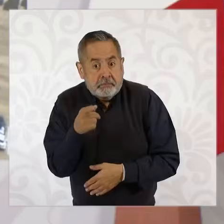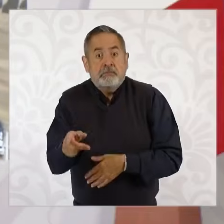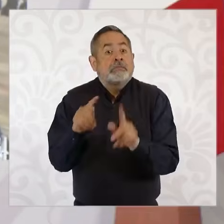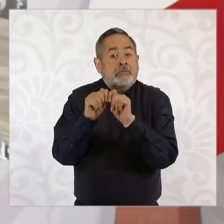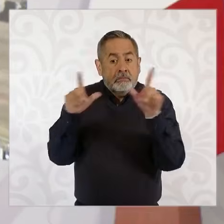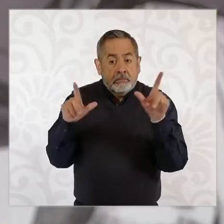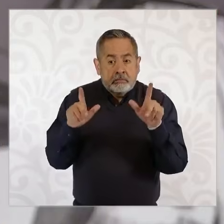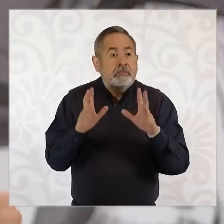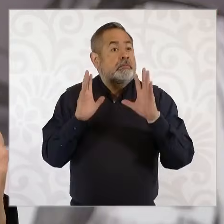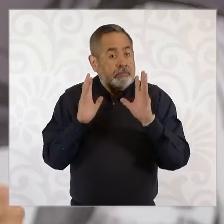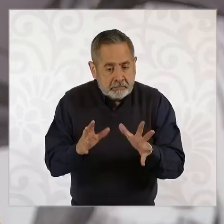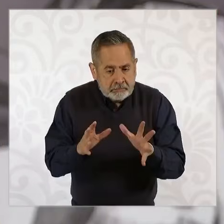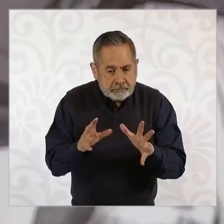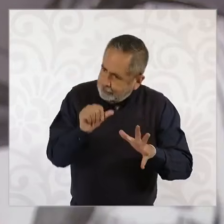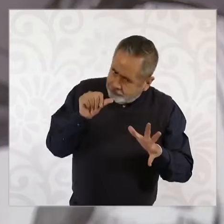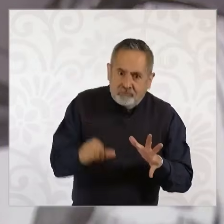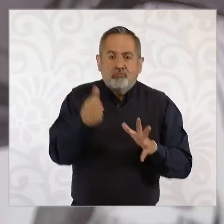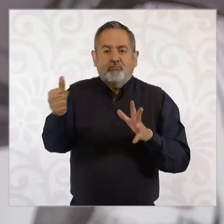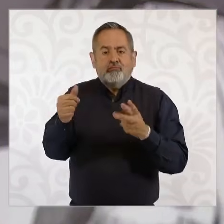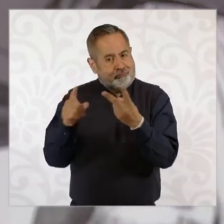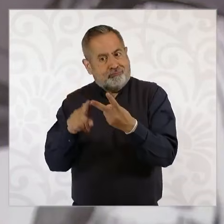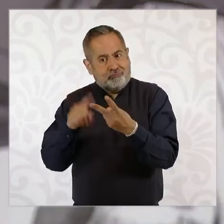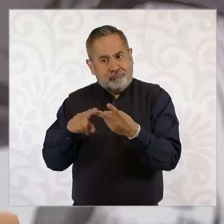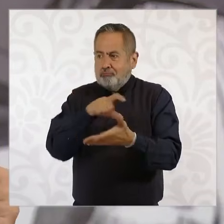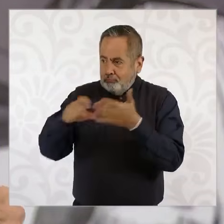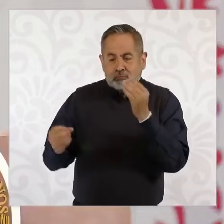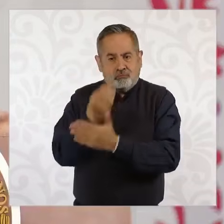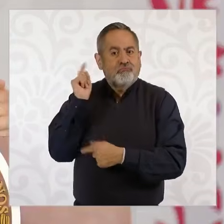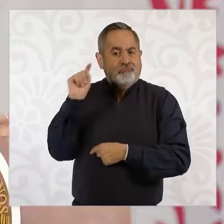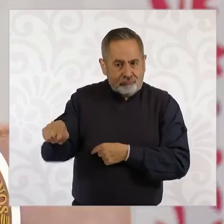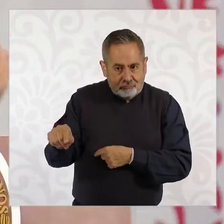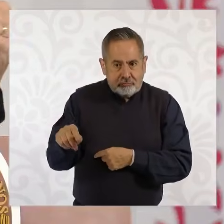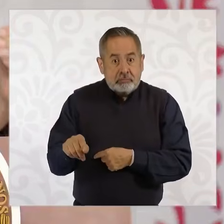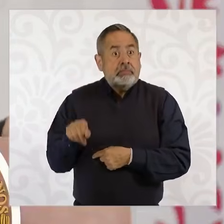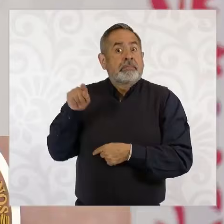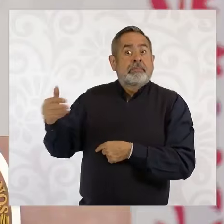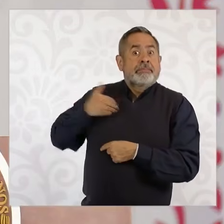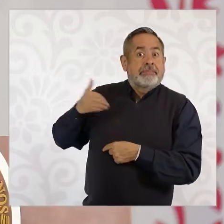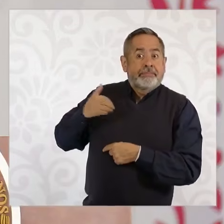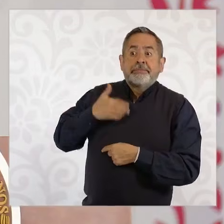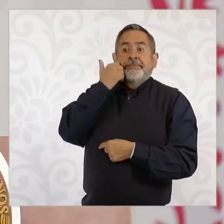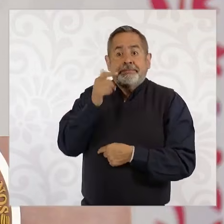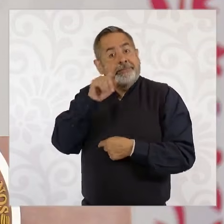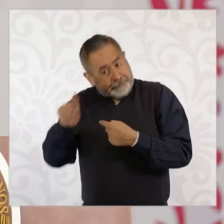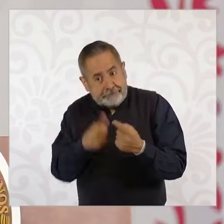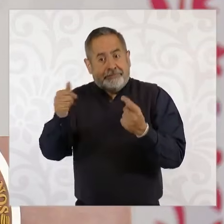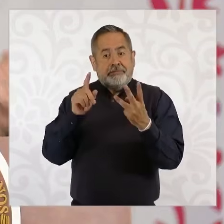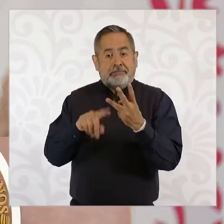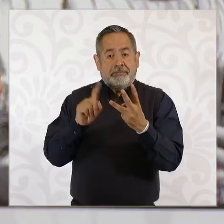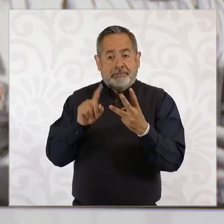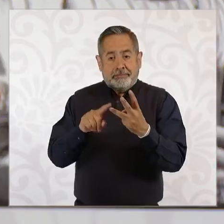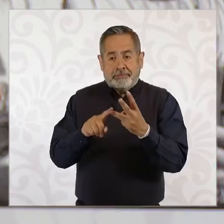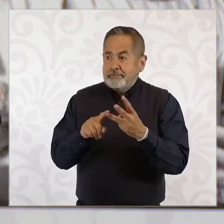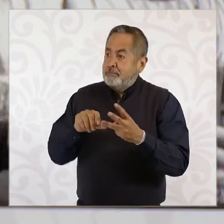Tlaxcala compró otro predio para el desarrollo de otro polo y nos está pidiendo que le ayudemos para comprar otro predio que está junto